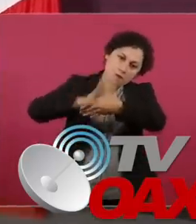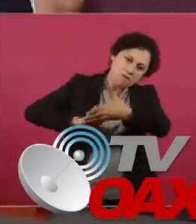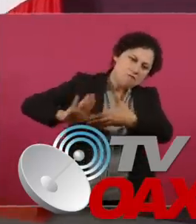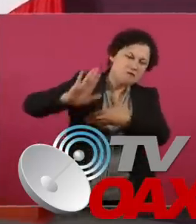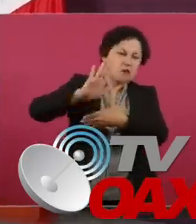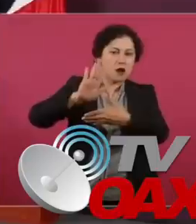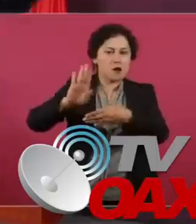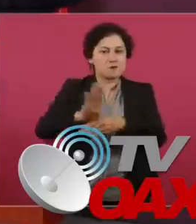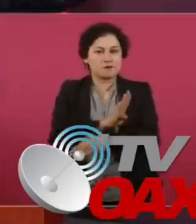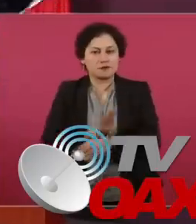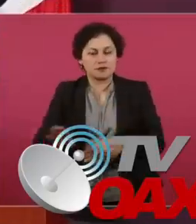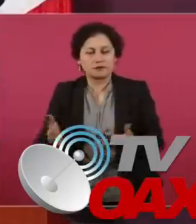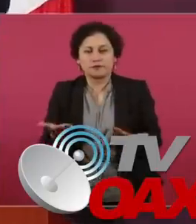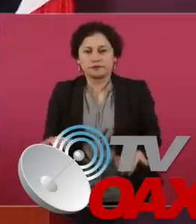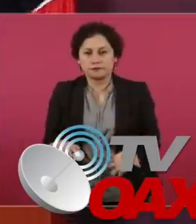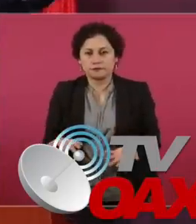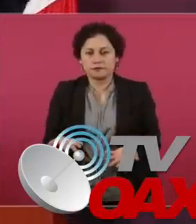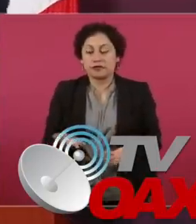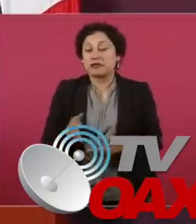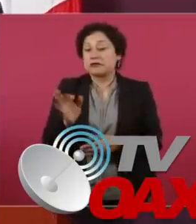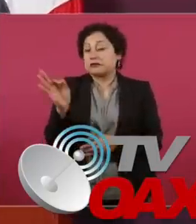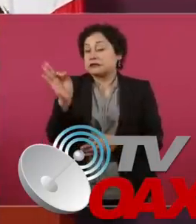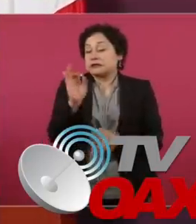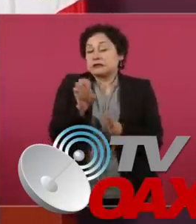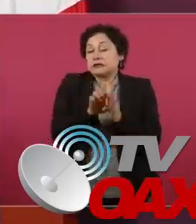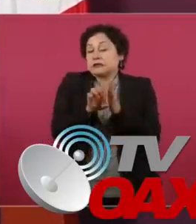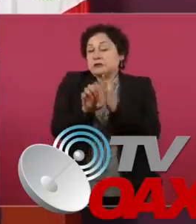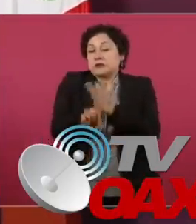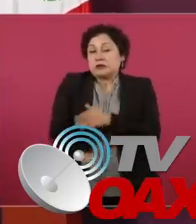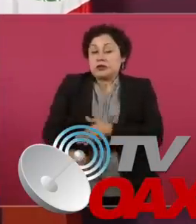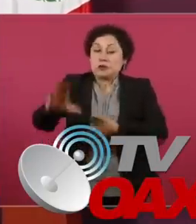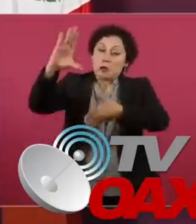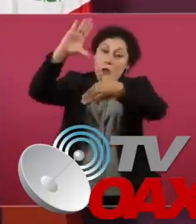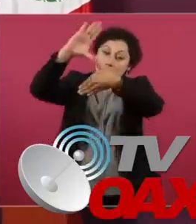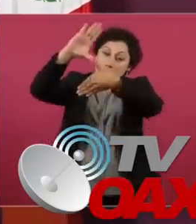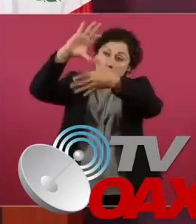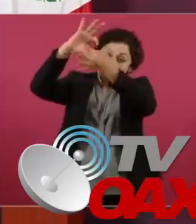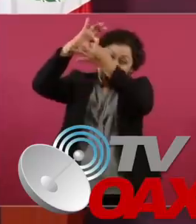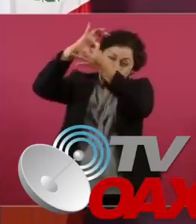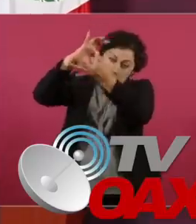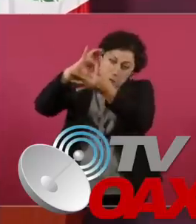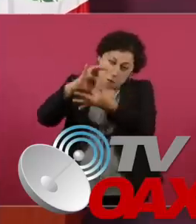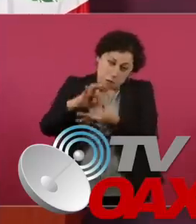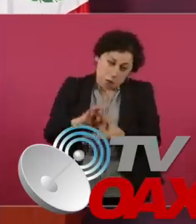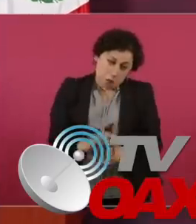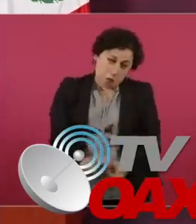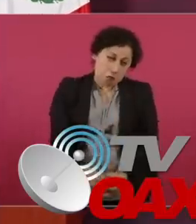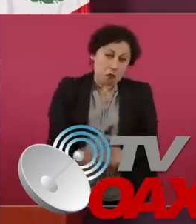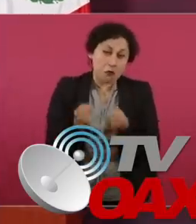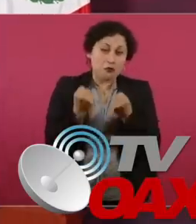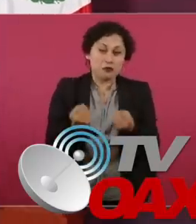Si logramos esa integración de todo el continente americano,